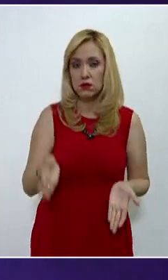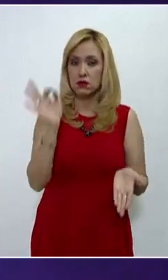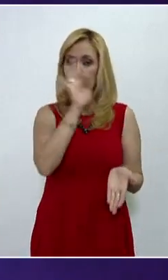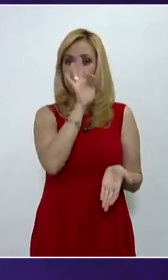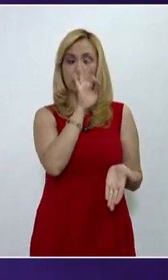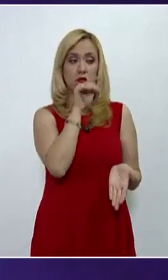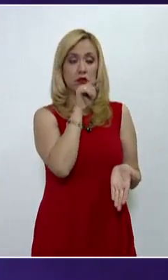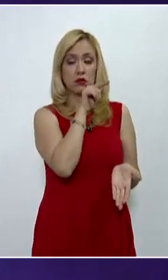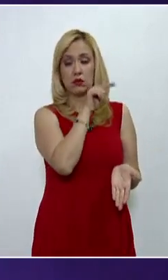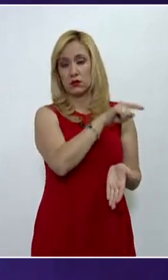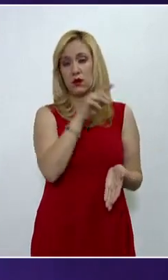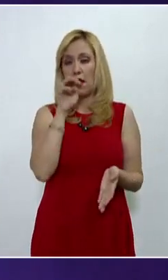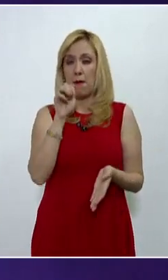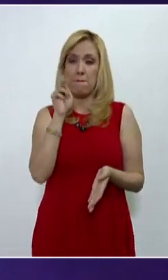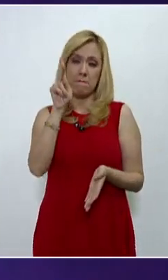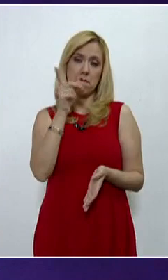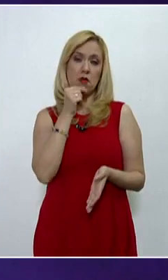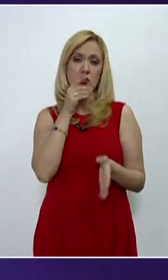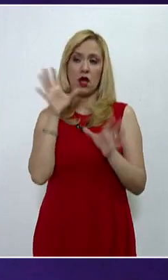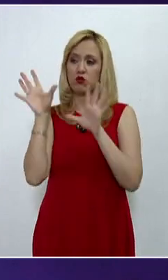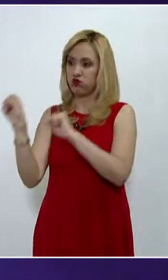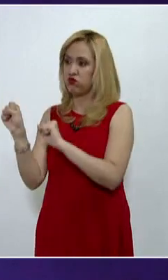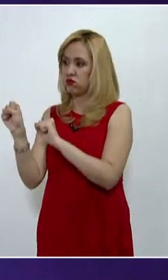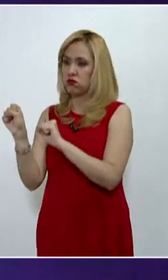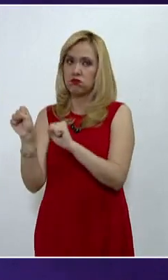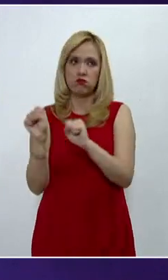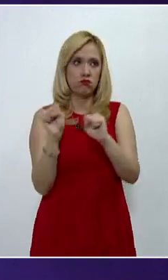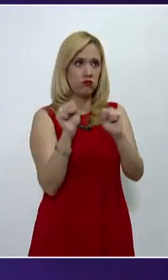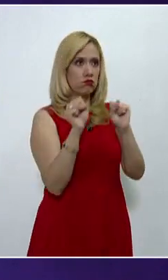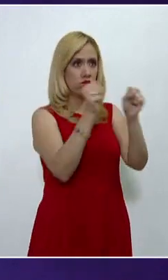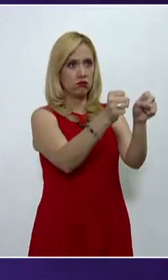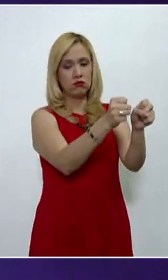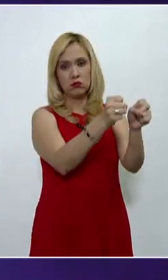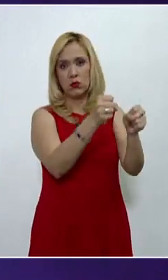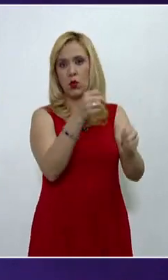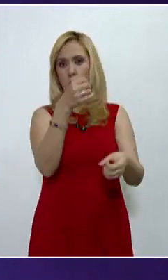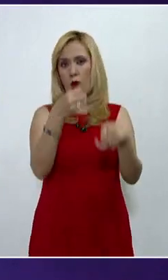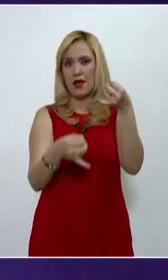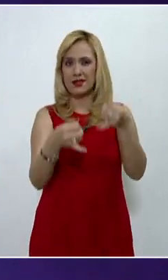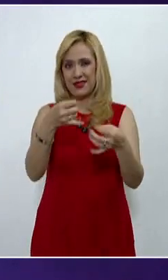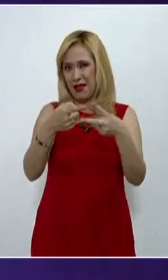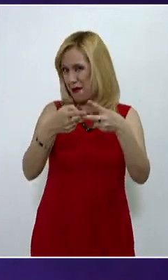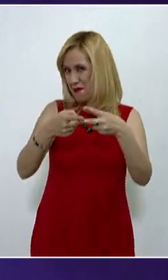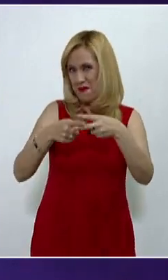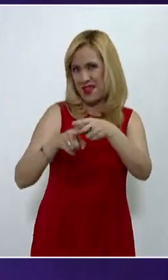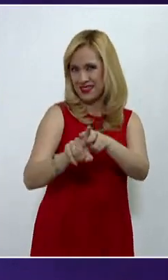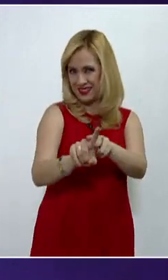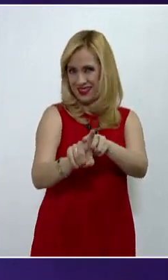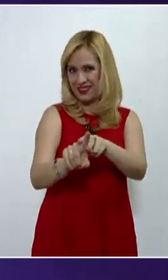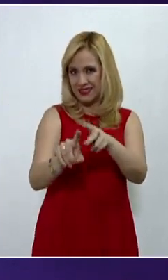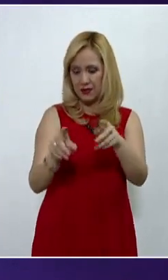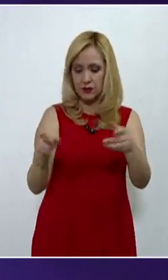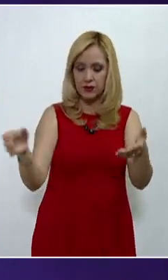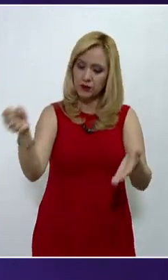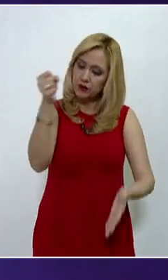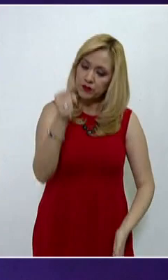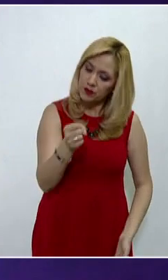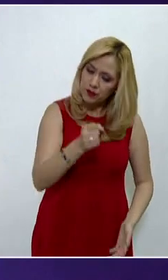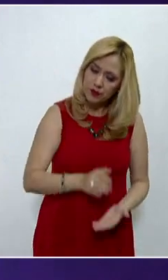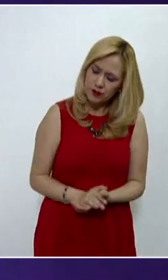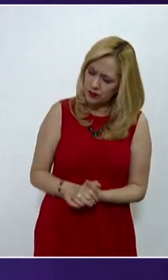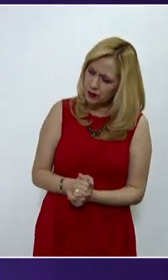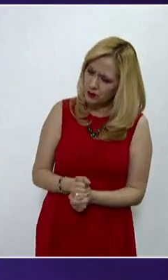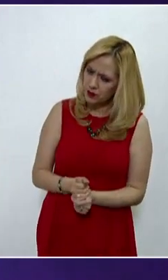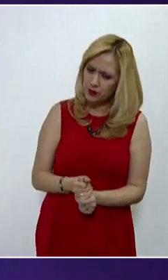si el fiscal detiene a una persona, lo pone a disposición del juez, se lleva a cabo algo que se llama audiencia inicial. Y ahí el tema central de debate de la audiencia inicial es este